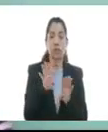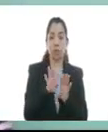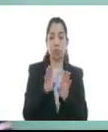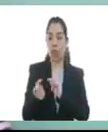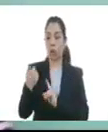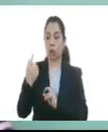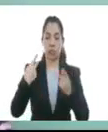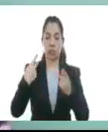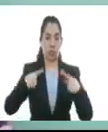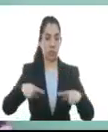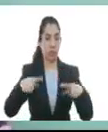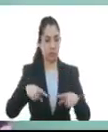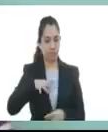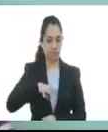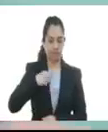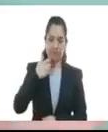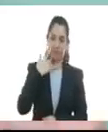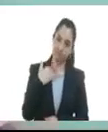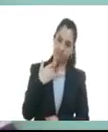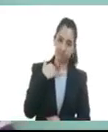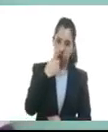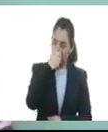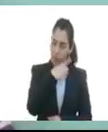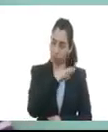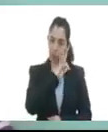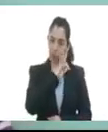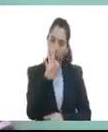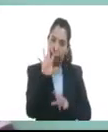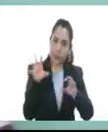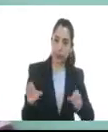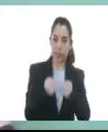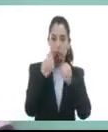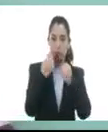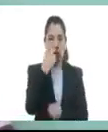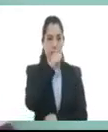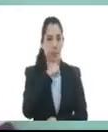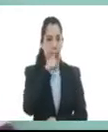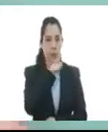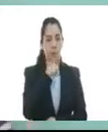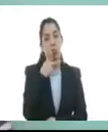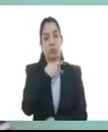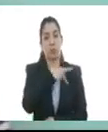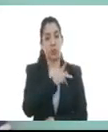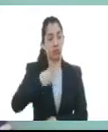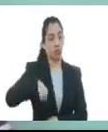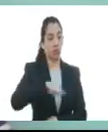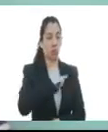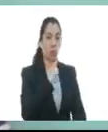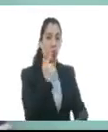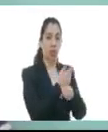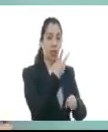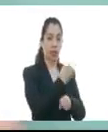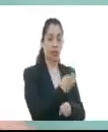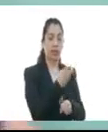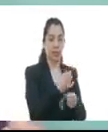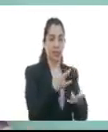por revitalizar. Pero lo que encontramos fue efectivamente esa historia de resistencia, el de no dejar morir su